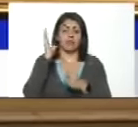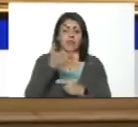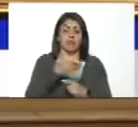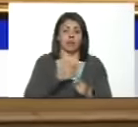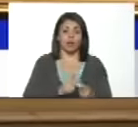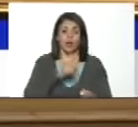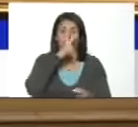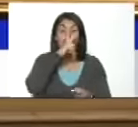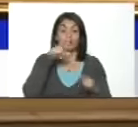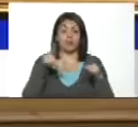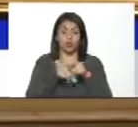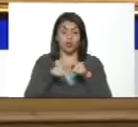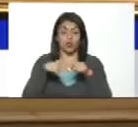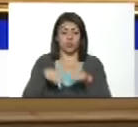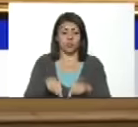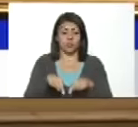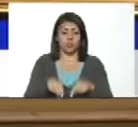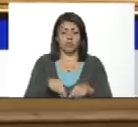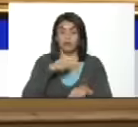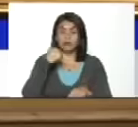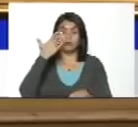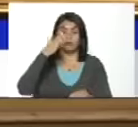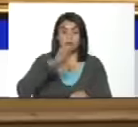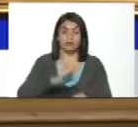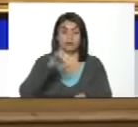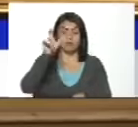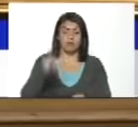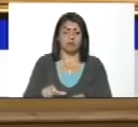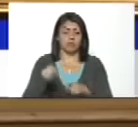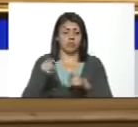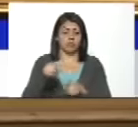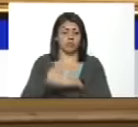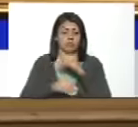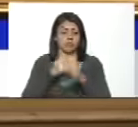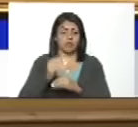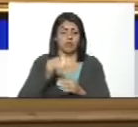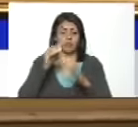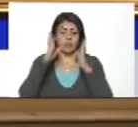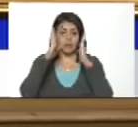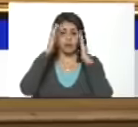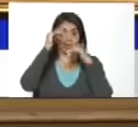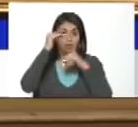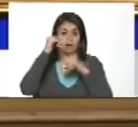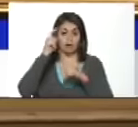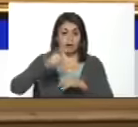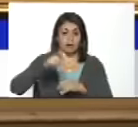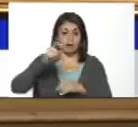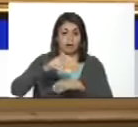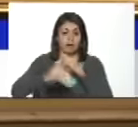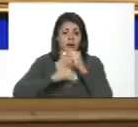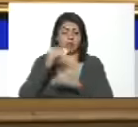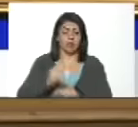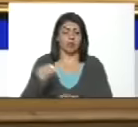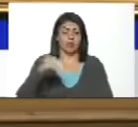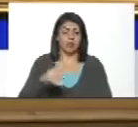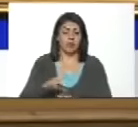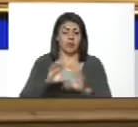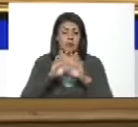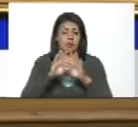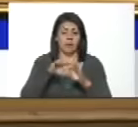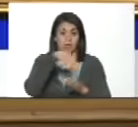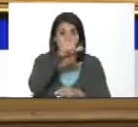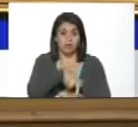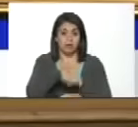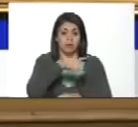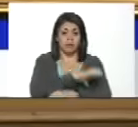de crímenes horrendos, como es el caso del homicidio, y que se atienda la necesidad de que un